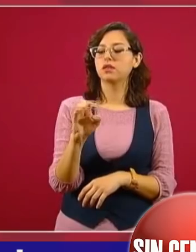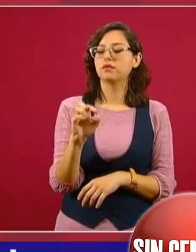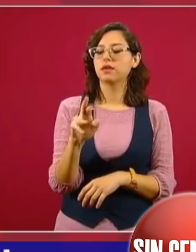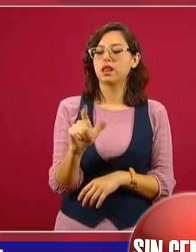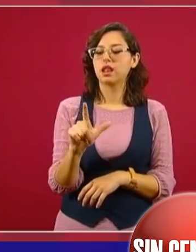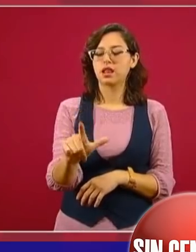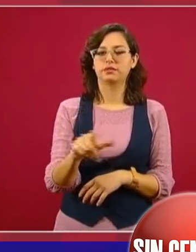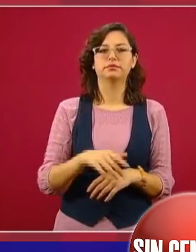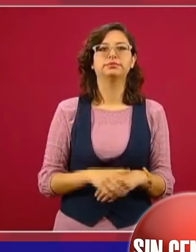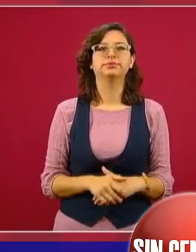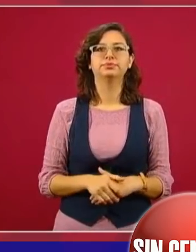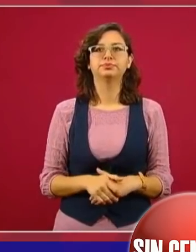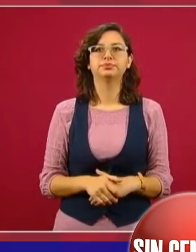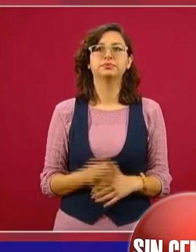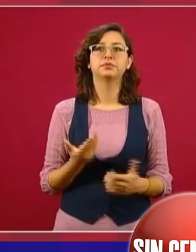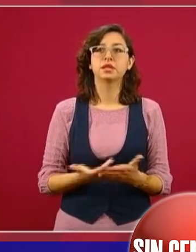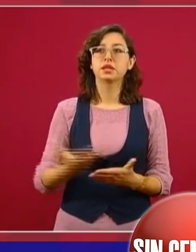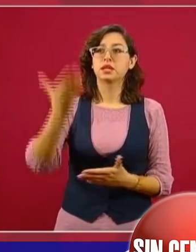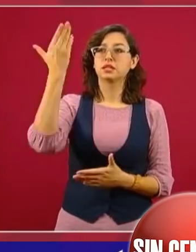En diciembre